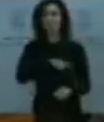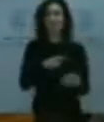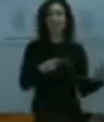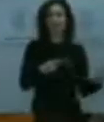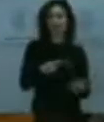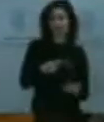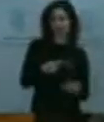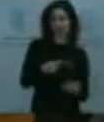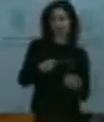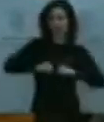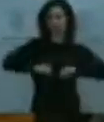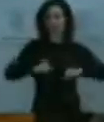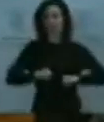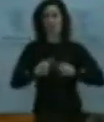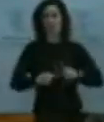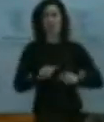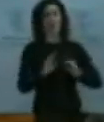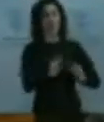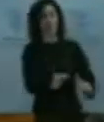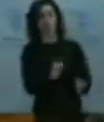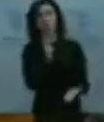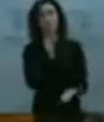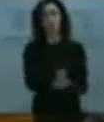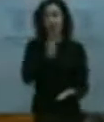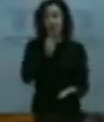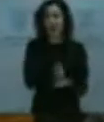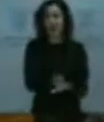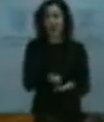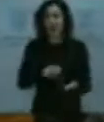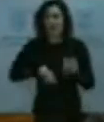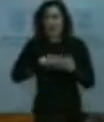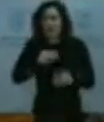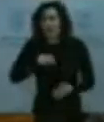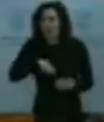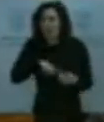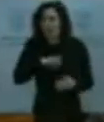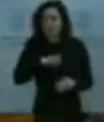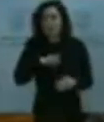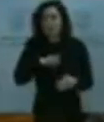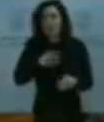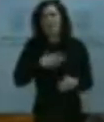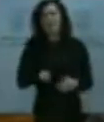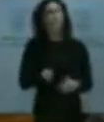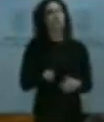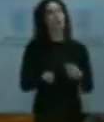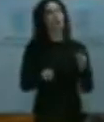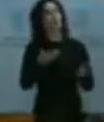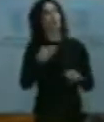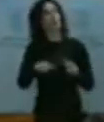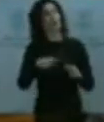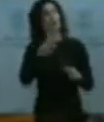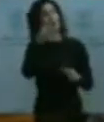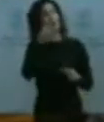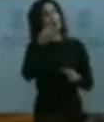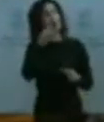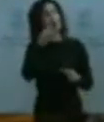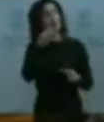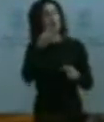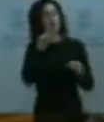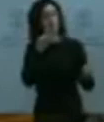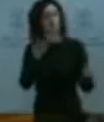paguen su incapacidad y la prepotencia de la directora del organismo autónomo. Hace mucho tiempo que dejó de haber verdad en su